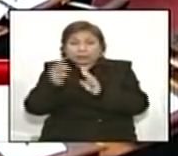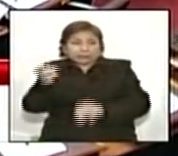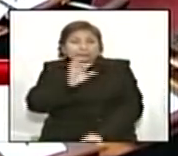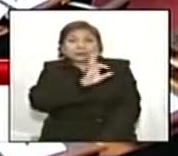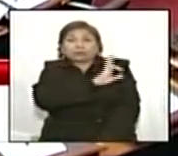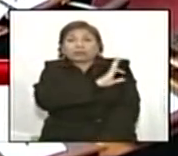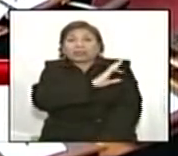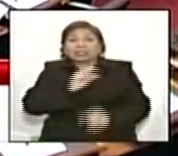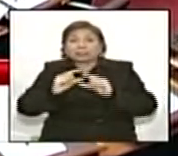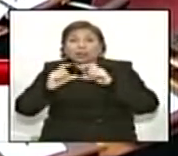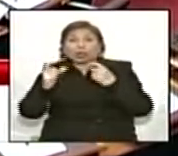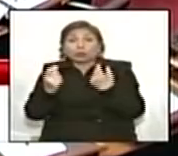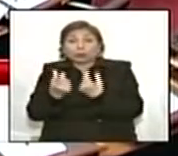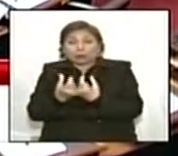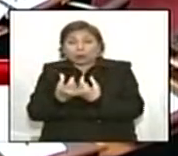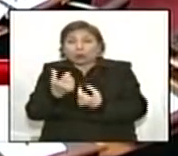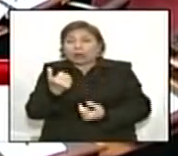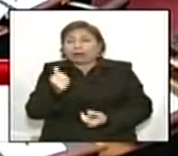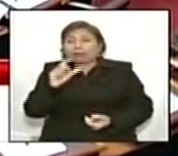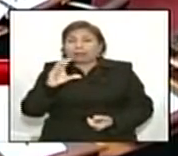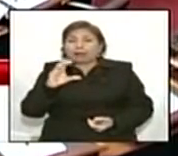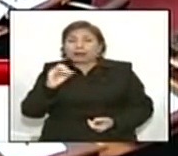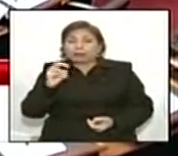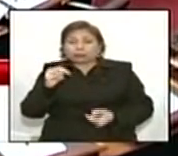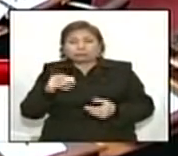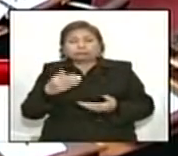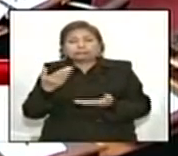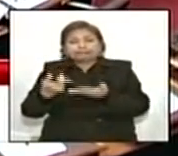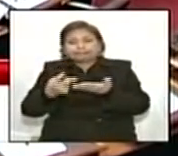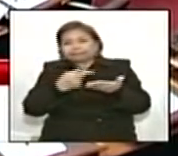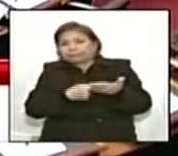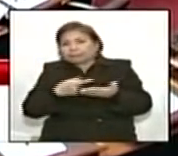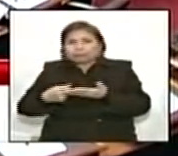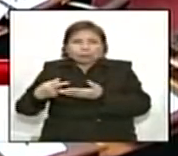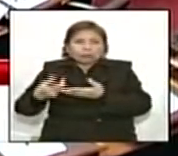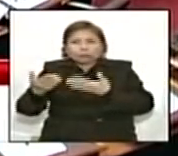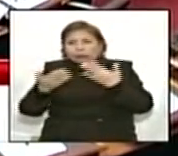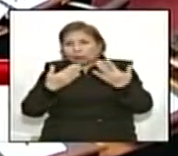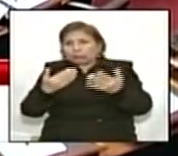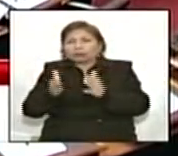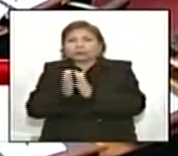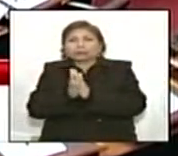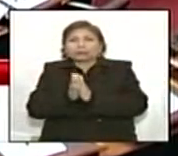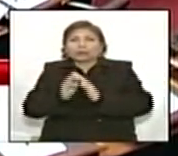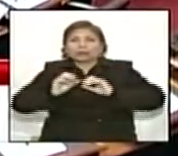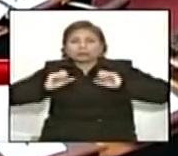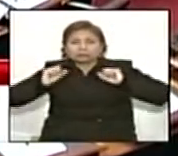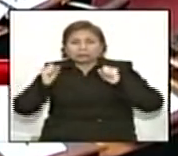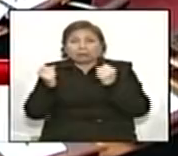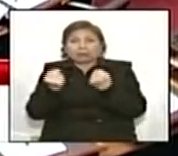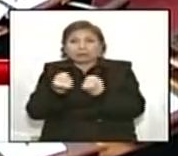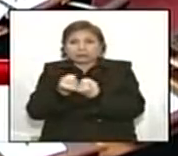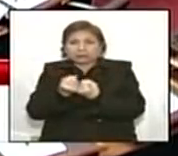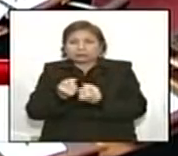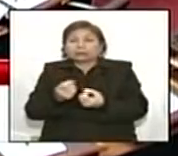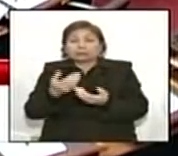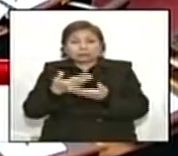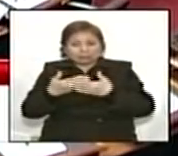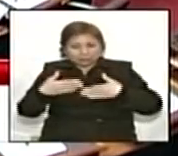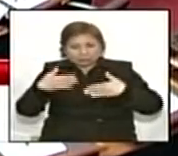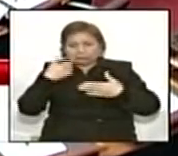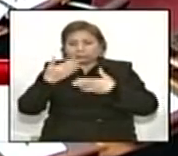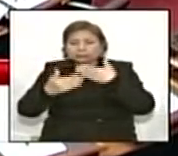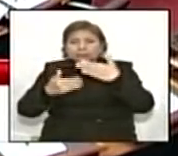Eso obviamente puede cambiar si es que en el Congreso deciden que es necesario prolongar por el estado de emergencia y por la situación de